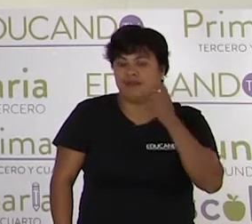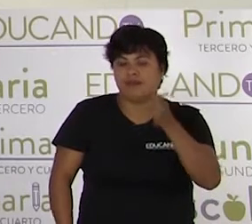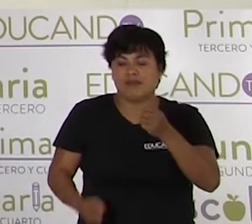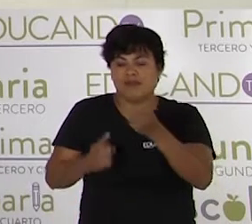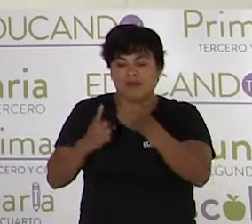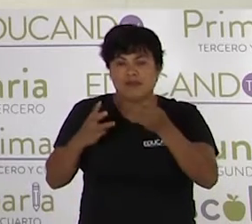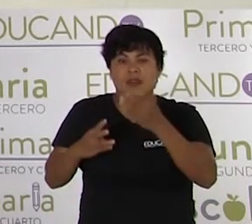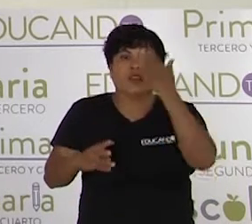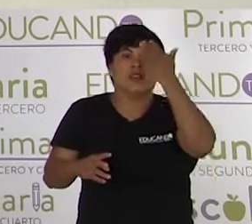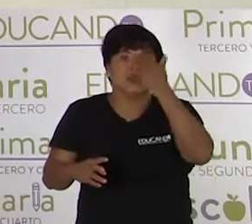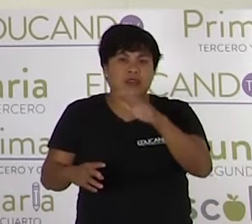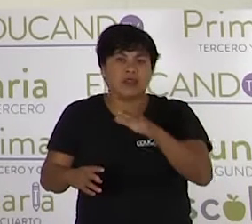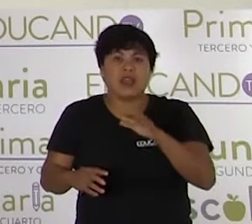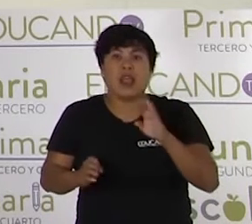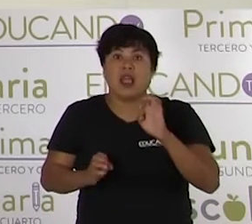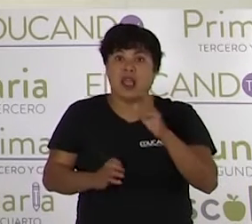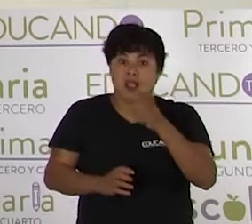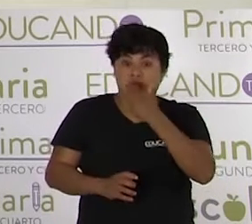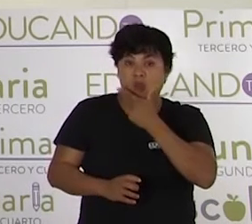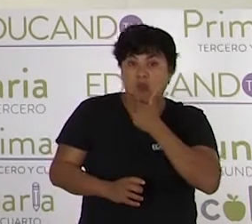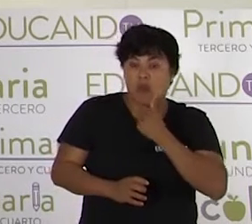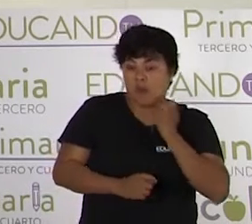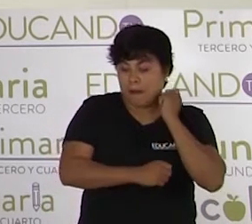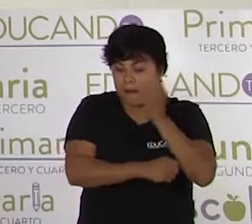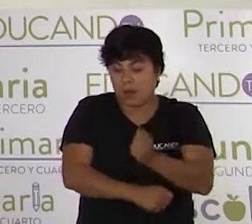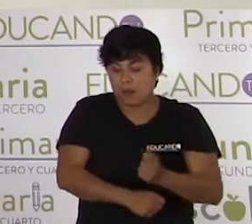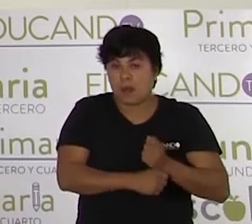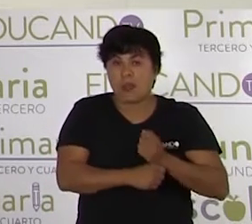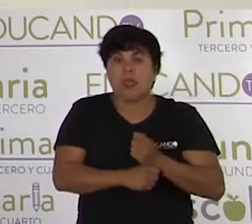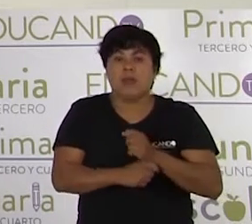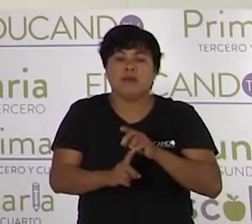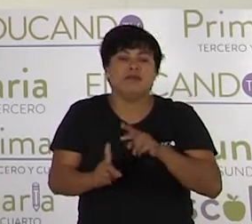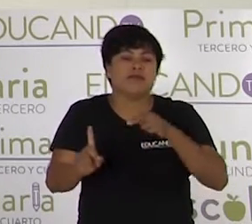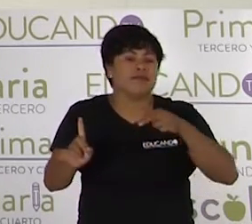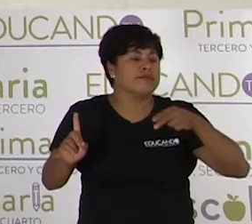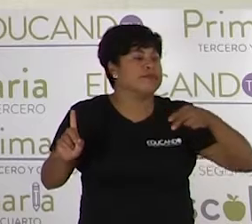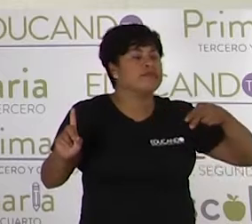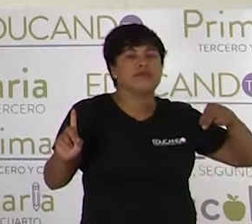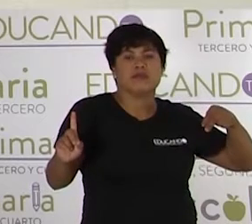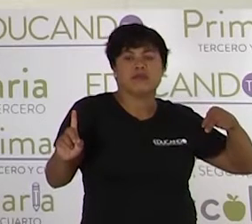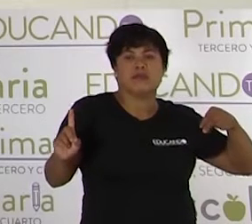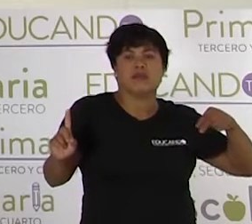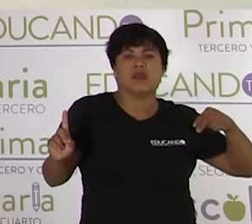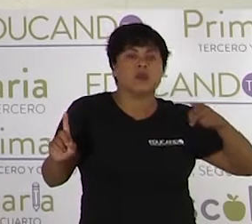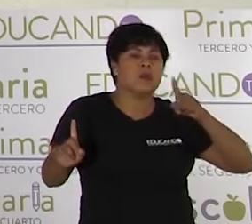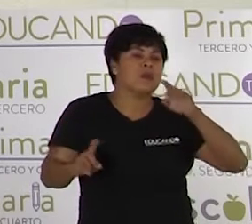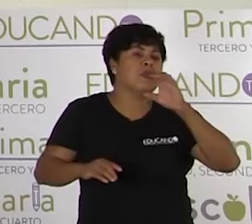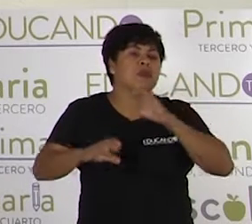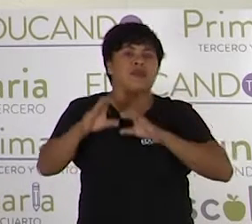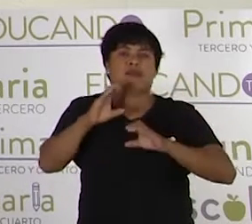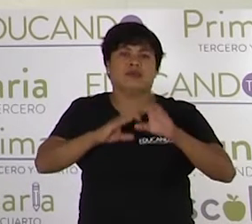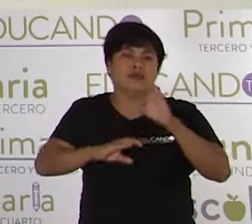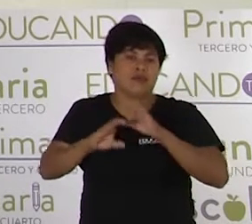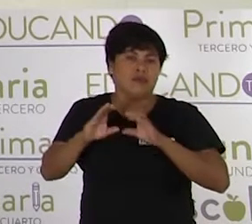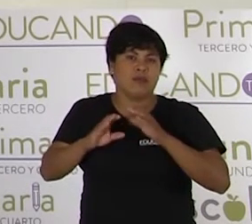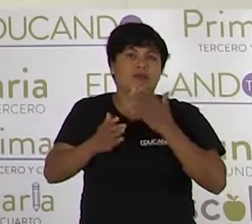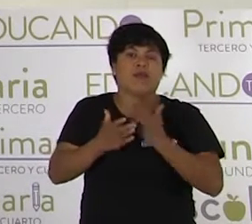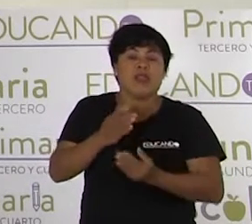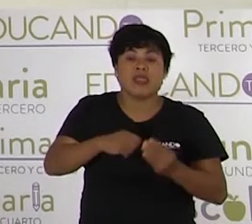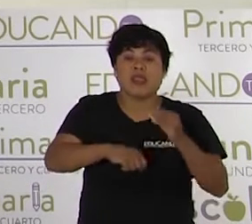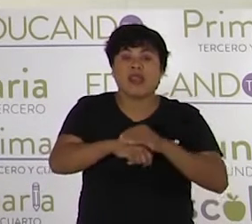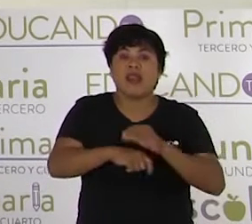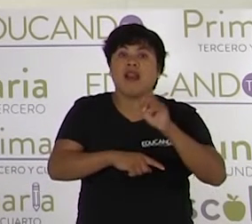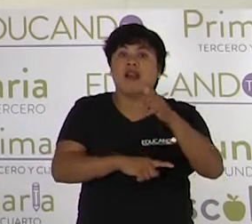El leñador se alejó una canción. ¿Qué palabra hace falta? El